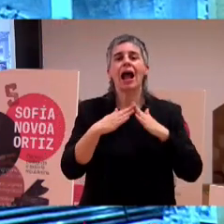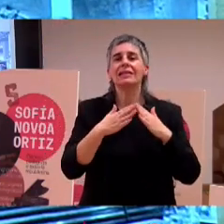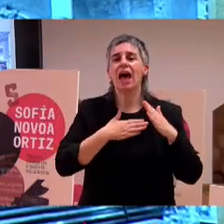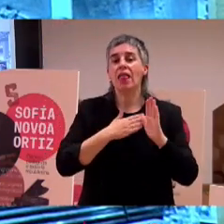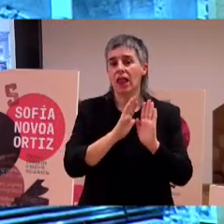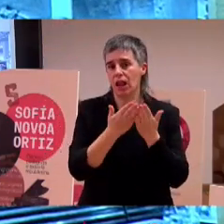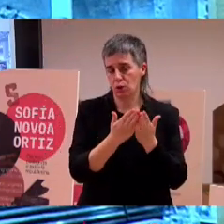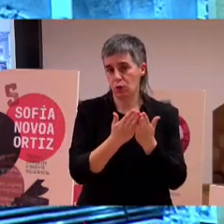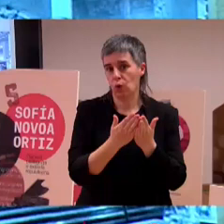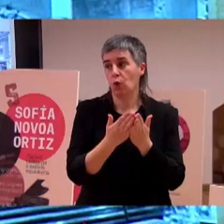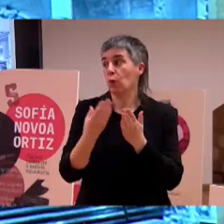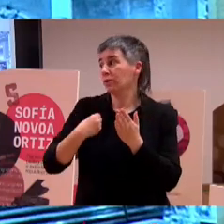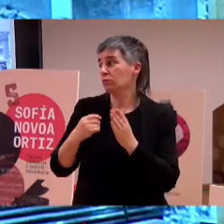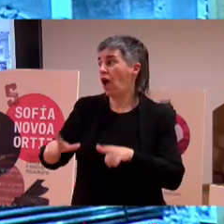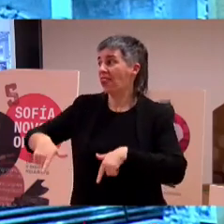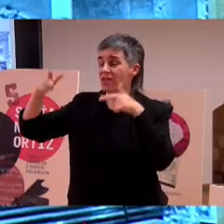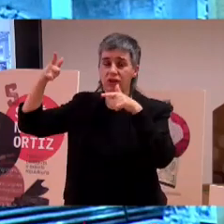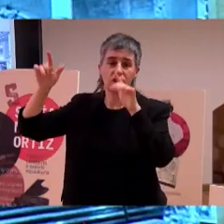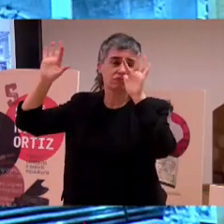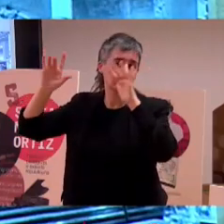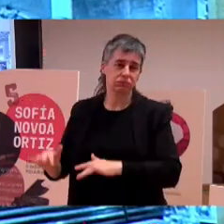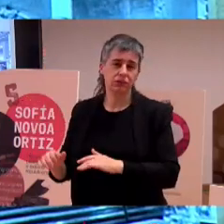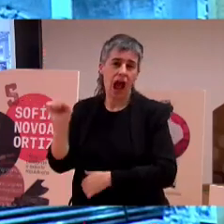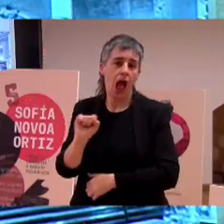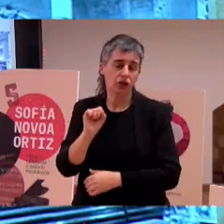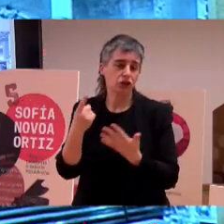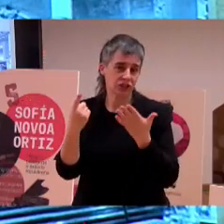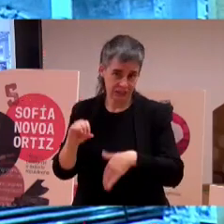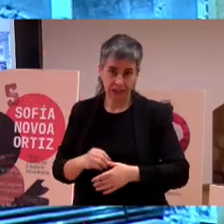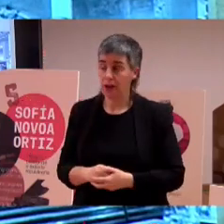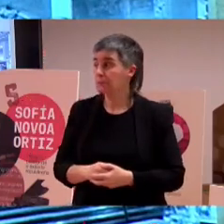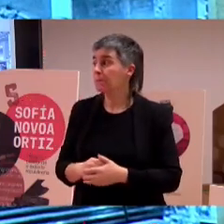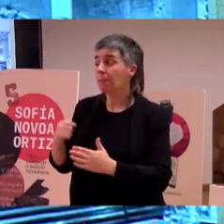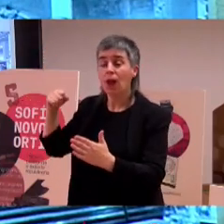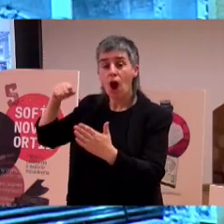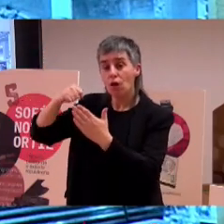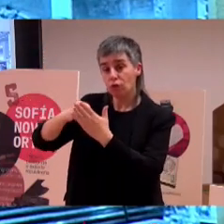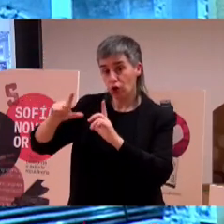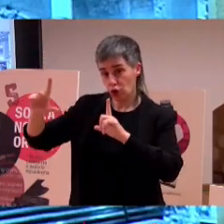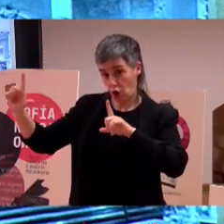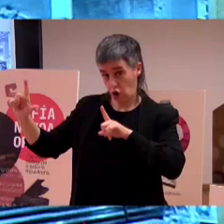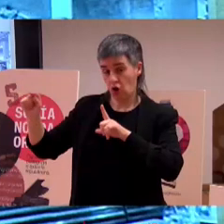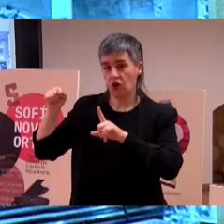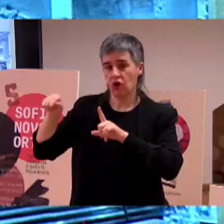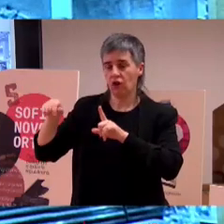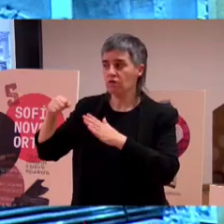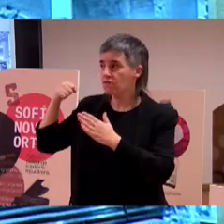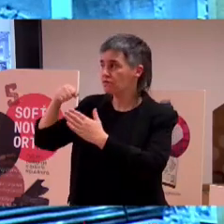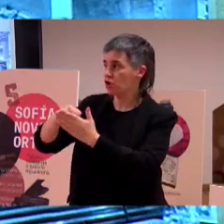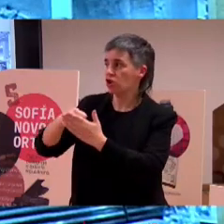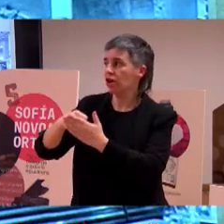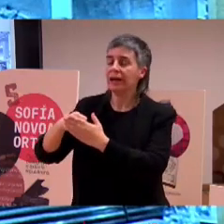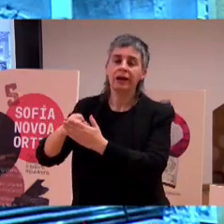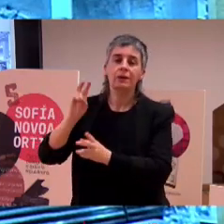anos 60, como tantas outras cousas naquel tempo, ¿no? Vemos o fondo, aí dentro, no que está na interior, vemos o